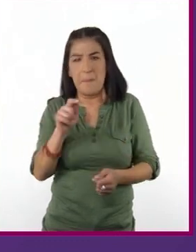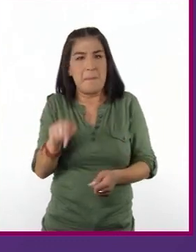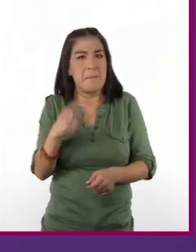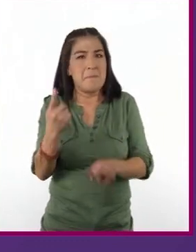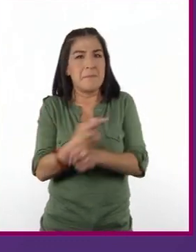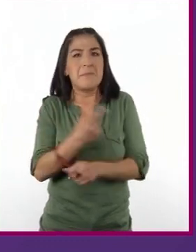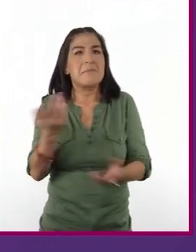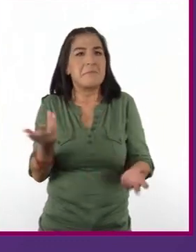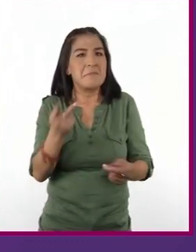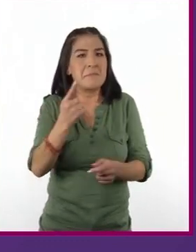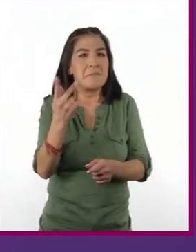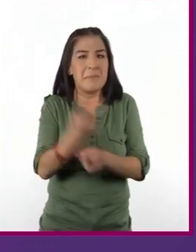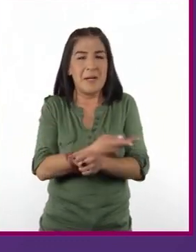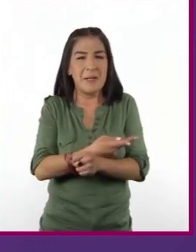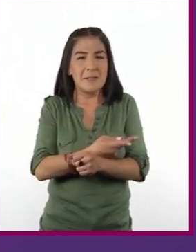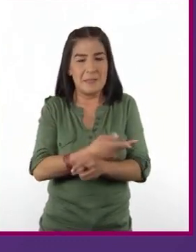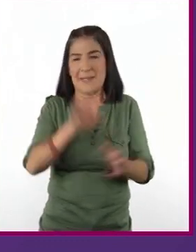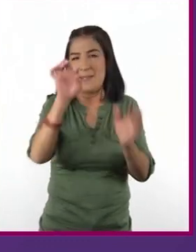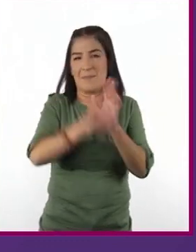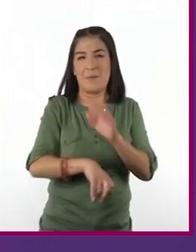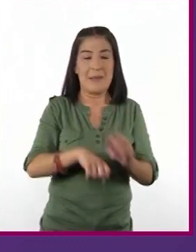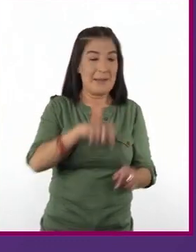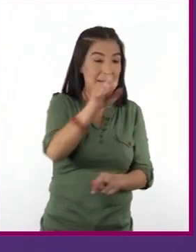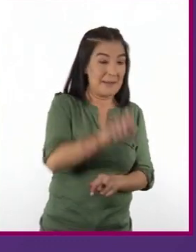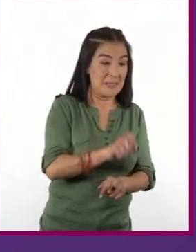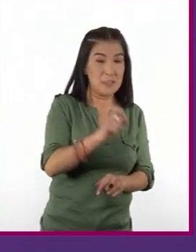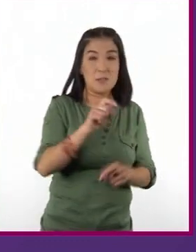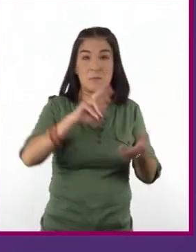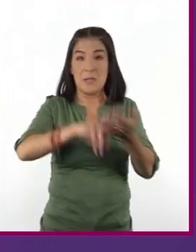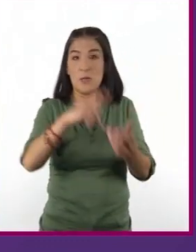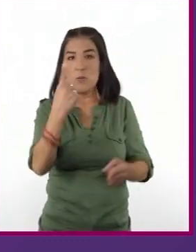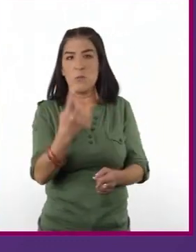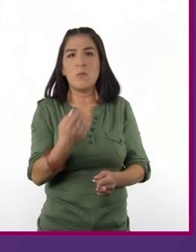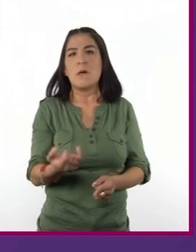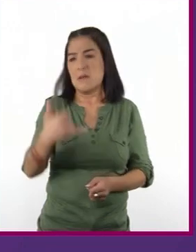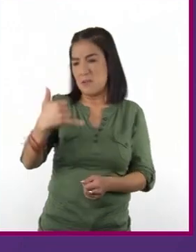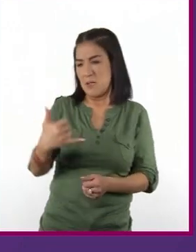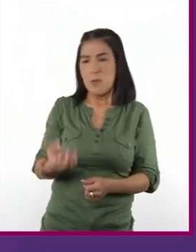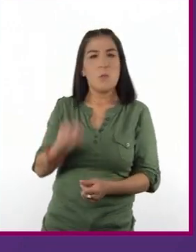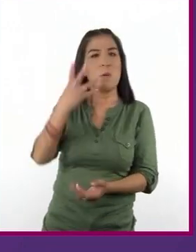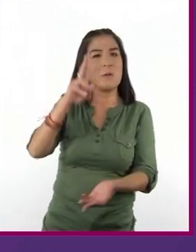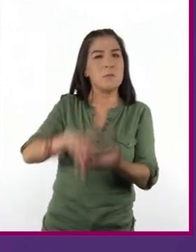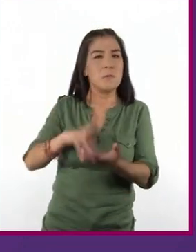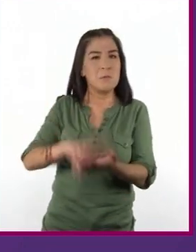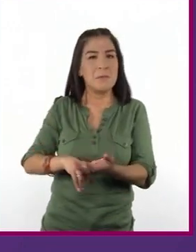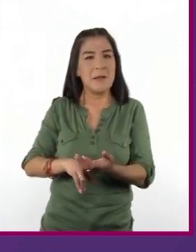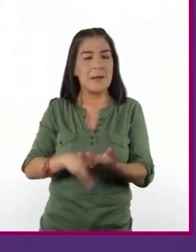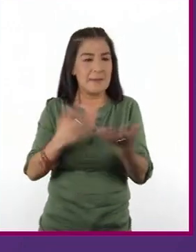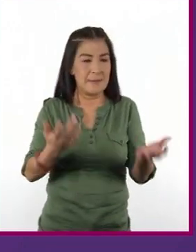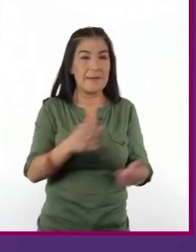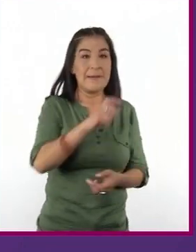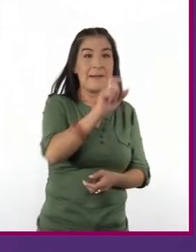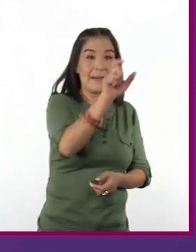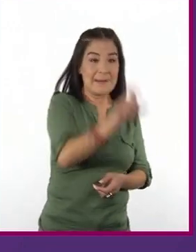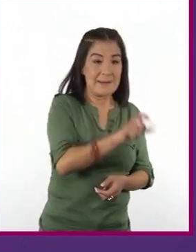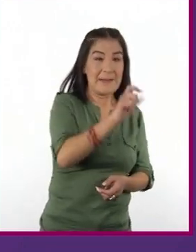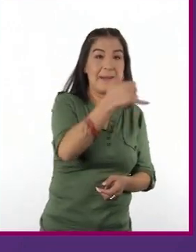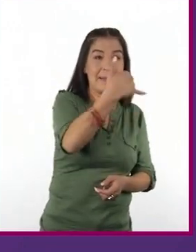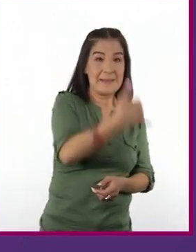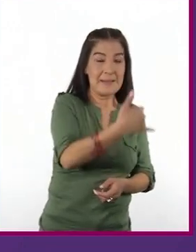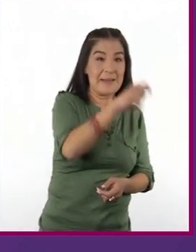Por ejemplo, cuando X es 1, ¿cuánto vale Y? Y cuando X es 3, ¿qué valor toma Y?